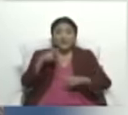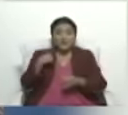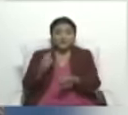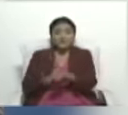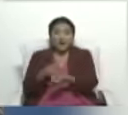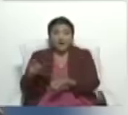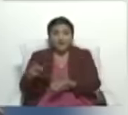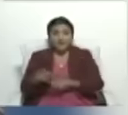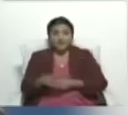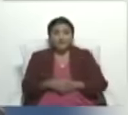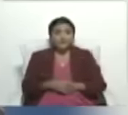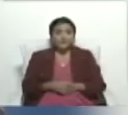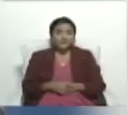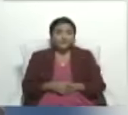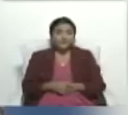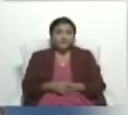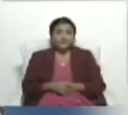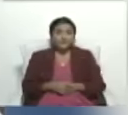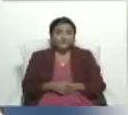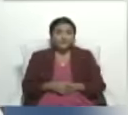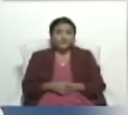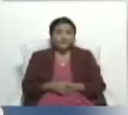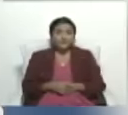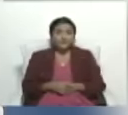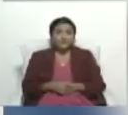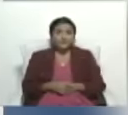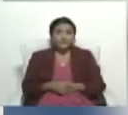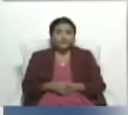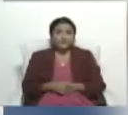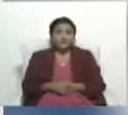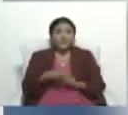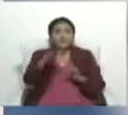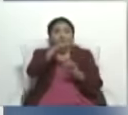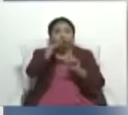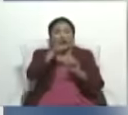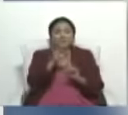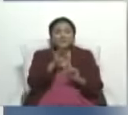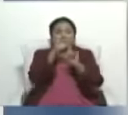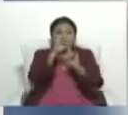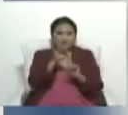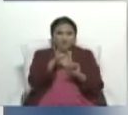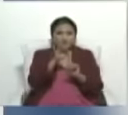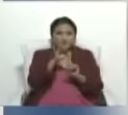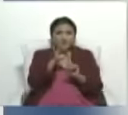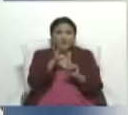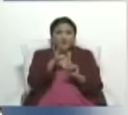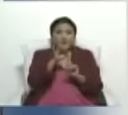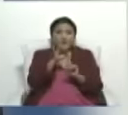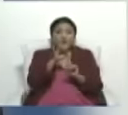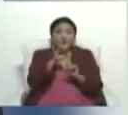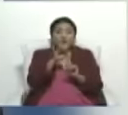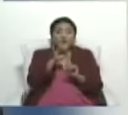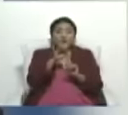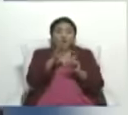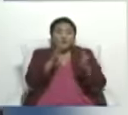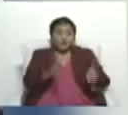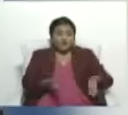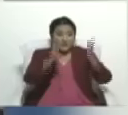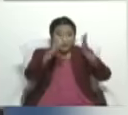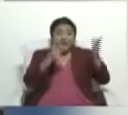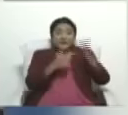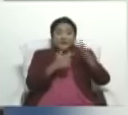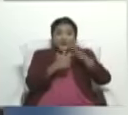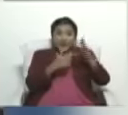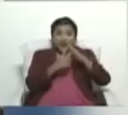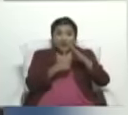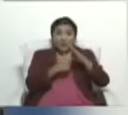por circunstancias un poco especiales, el apartamento donde vivía Tyrone, que era un apartamento alquilado de Carlos